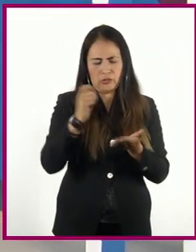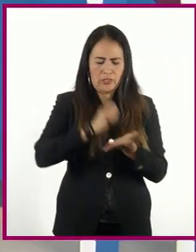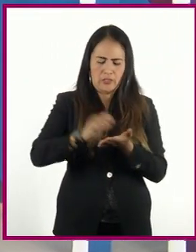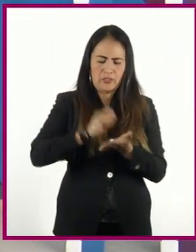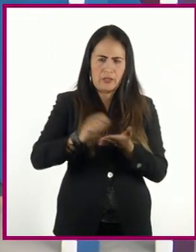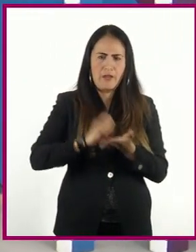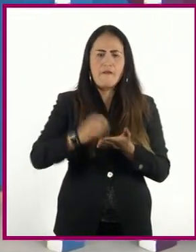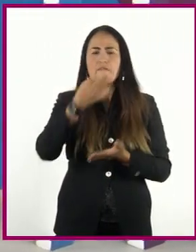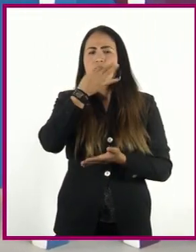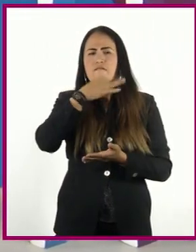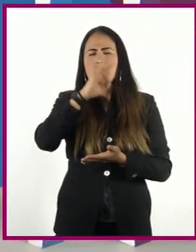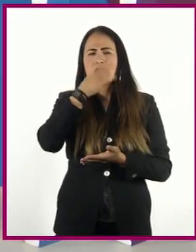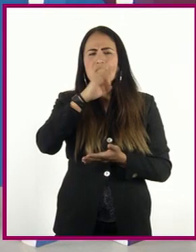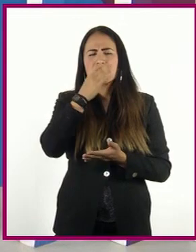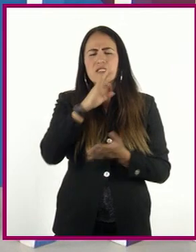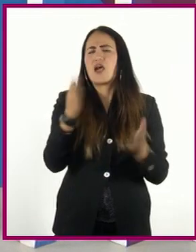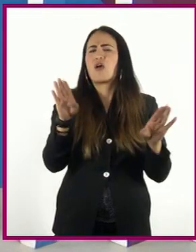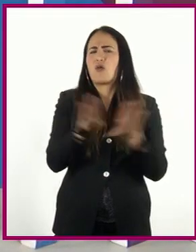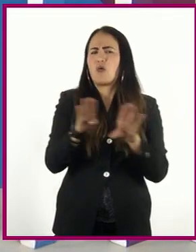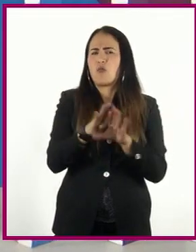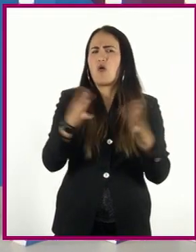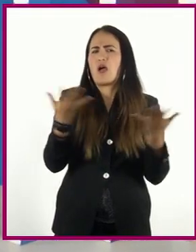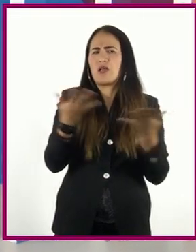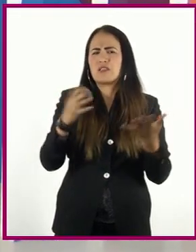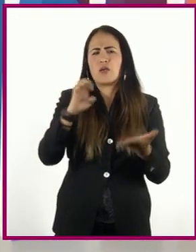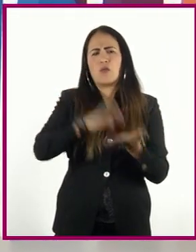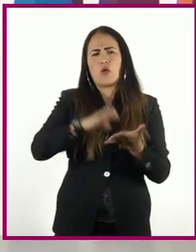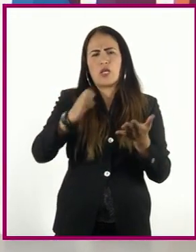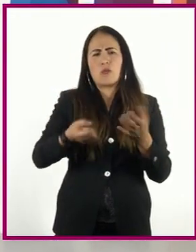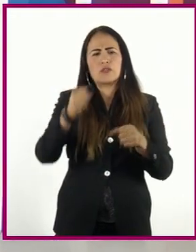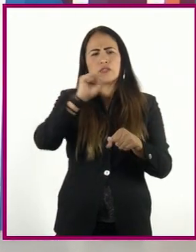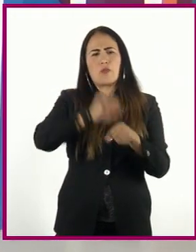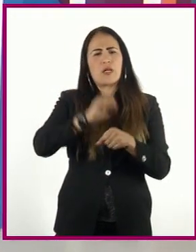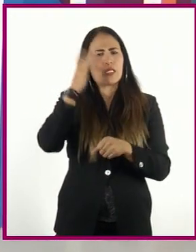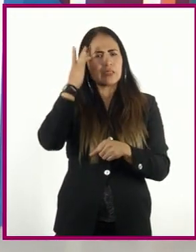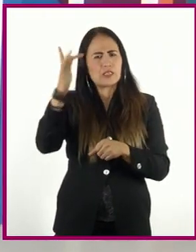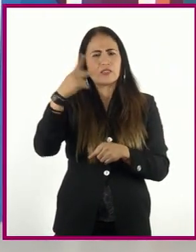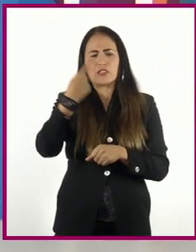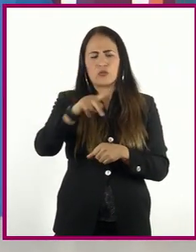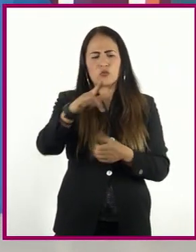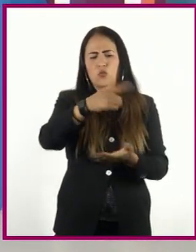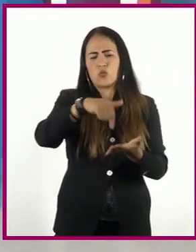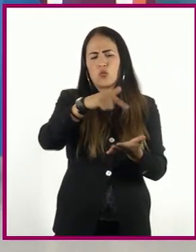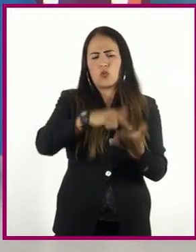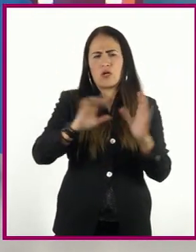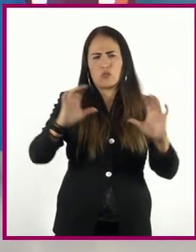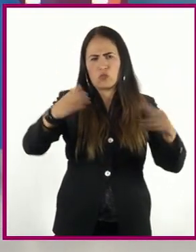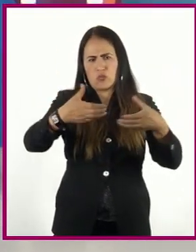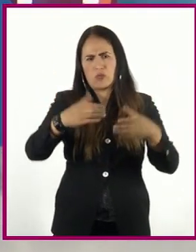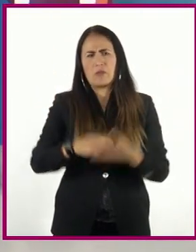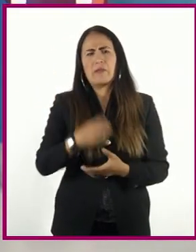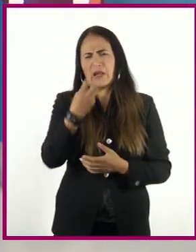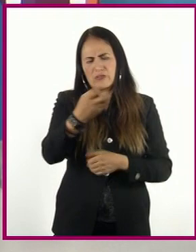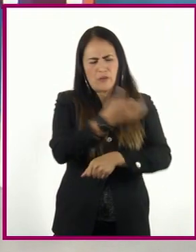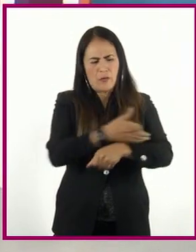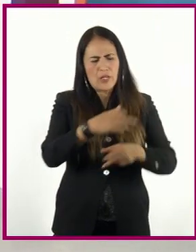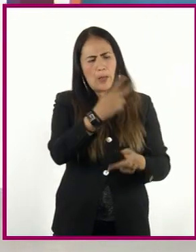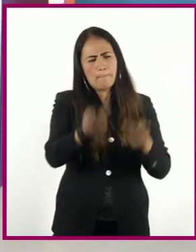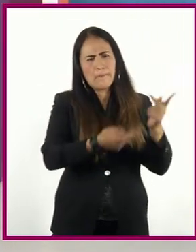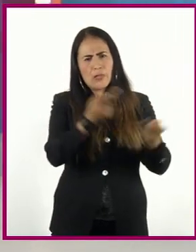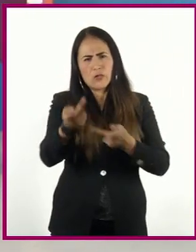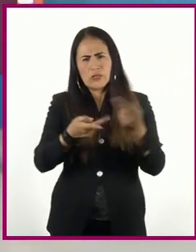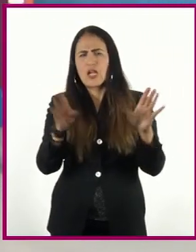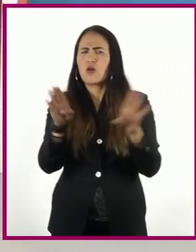se celebra alguna tradición, como la de Semana Santa, en su localidad. Para ello pueden preguntar a sus familiares